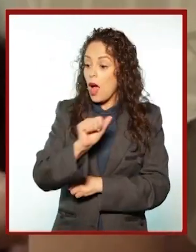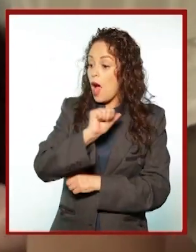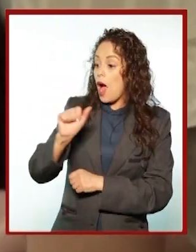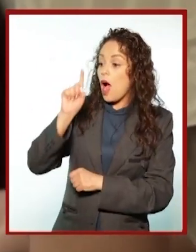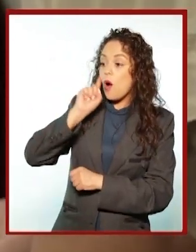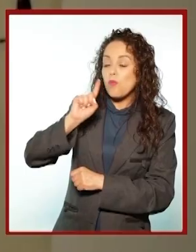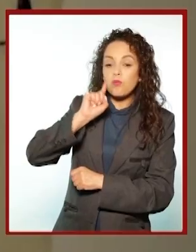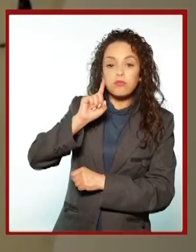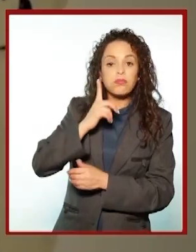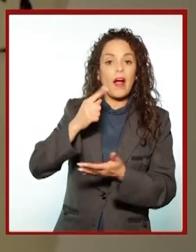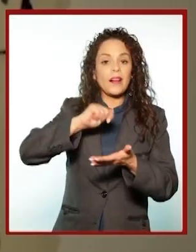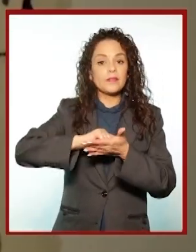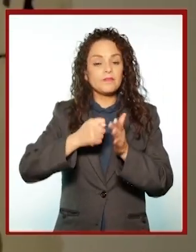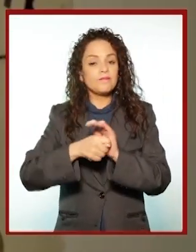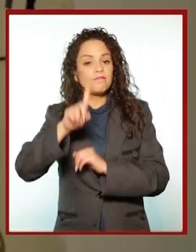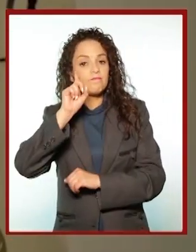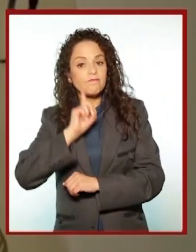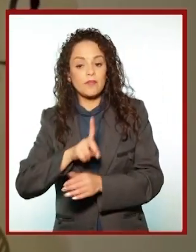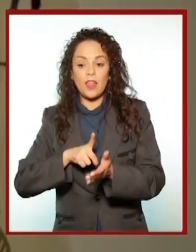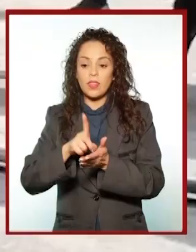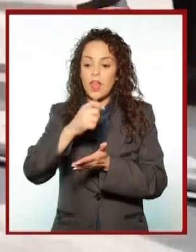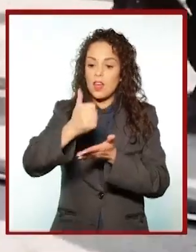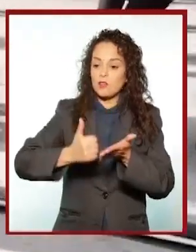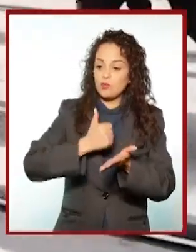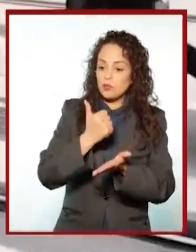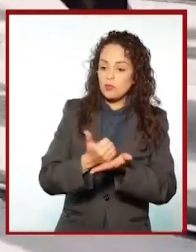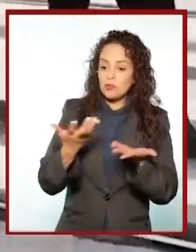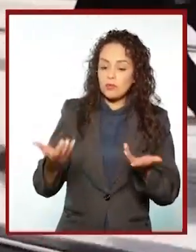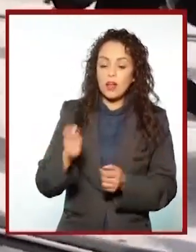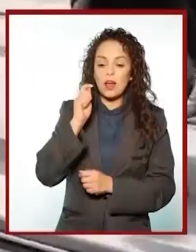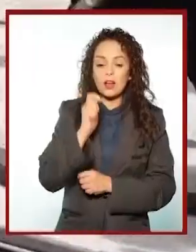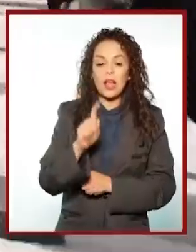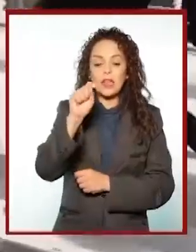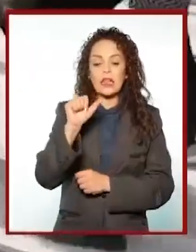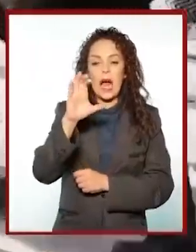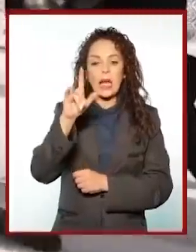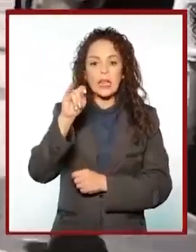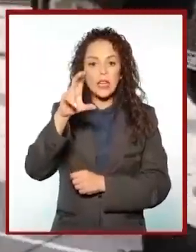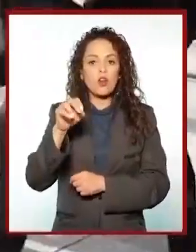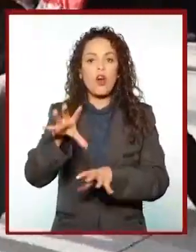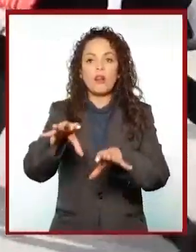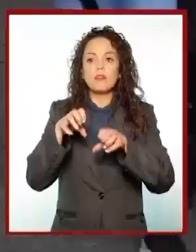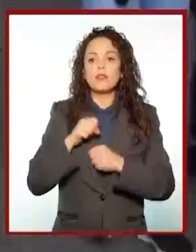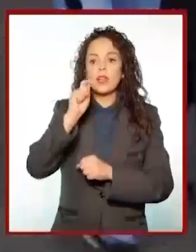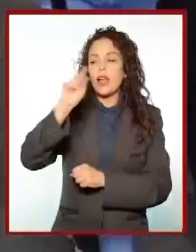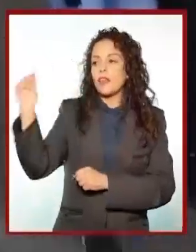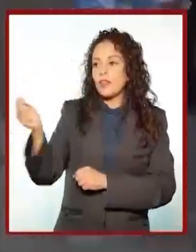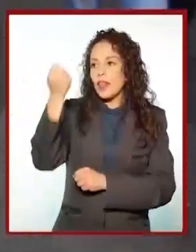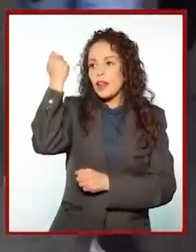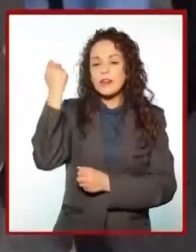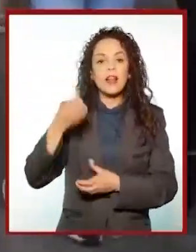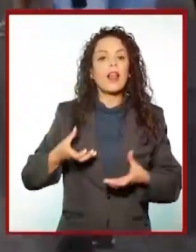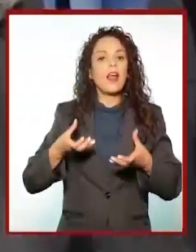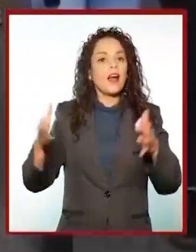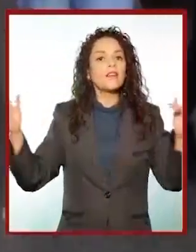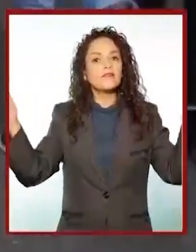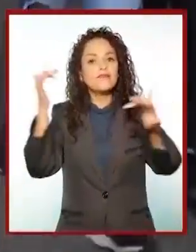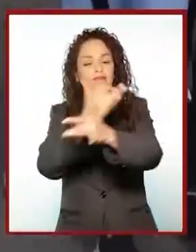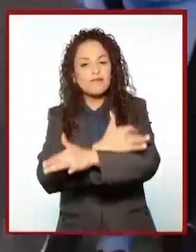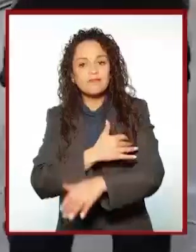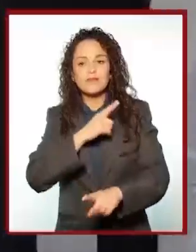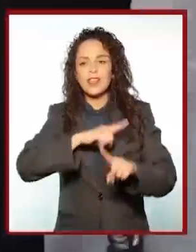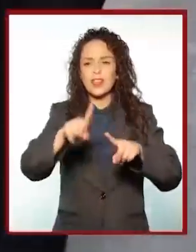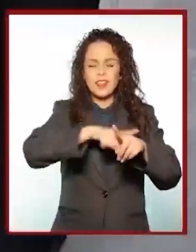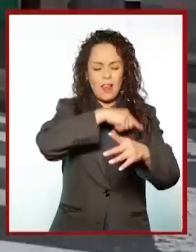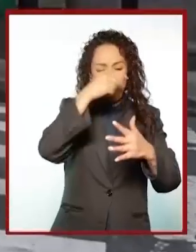con feminismo, tecnofeminismo, derecho a la ciudad, medios tácticos, apropiación tecnológica, espacio